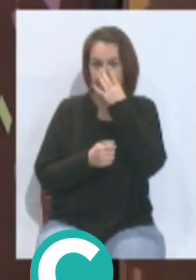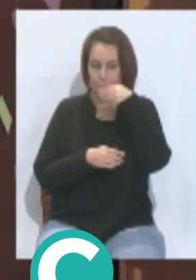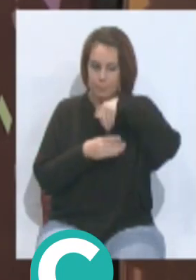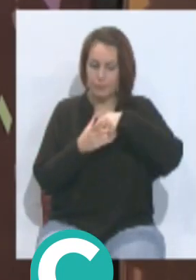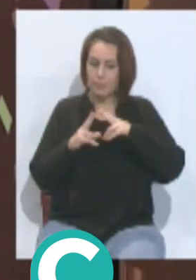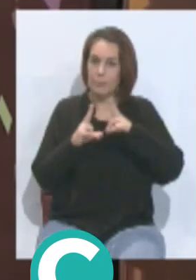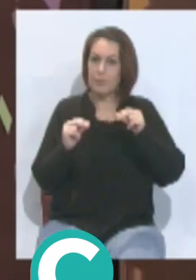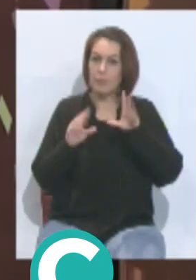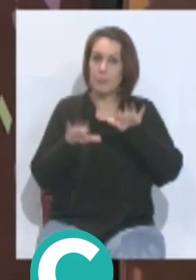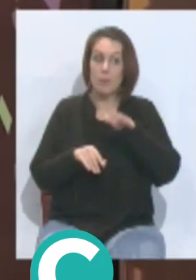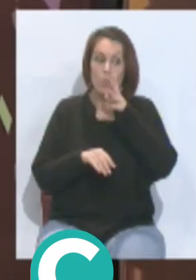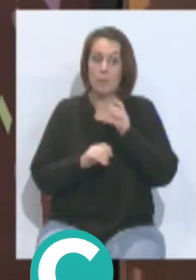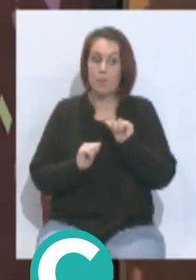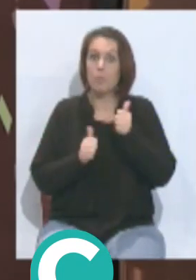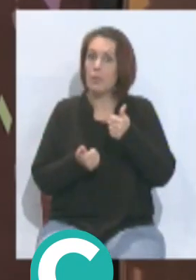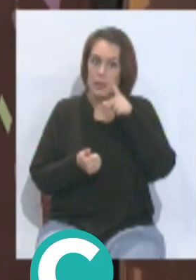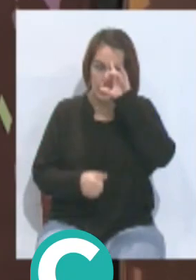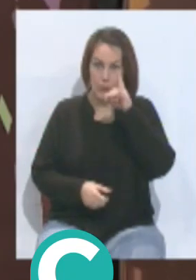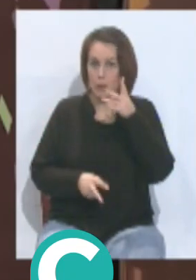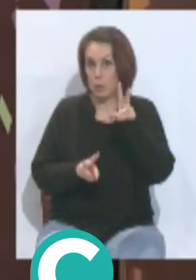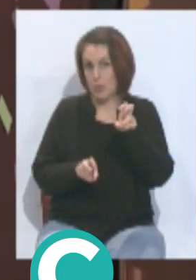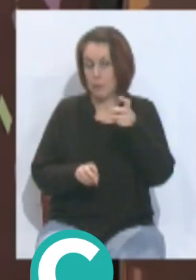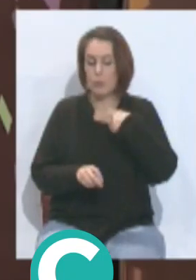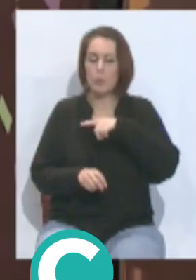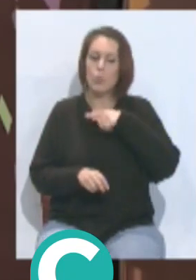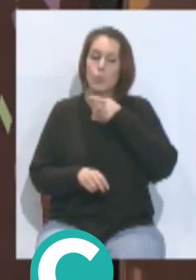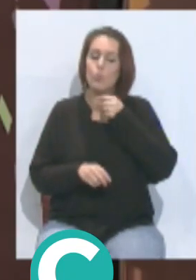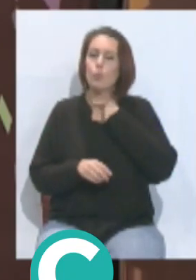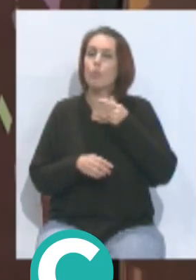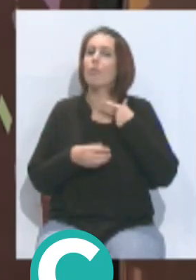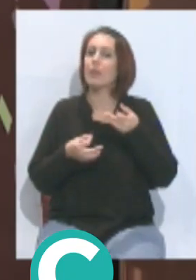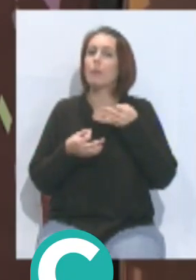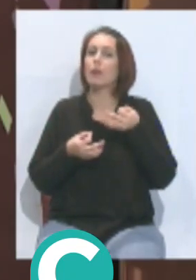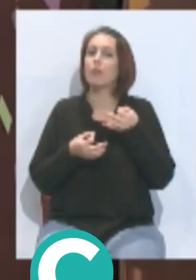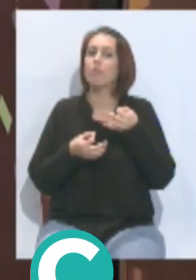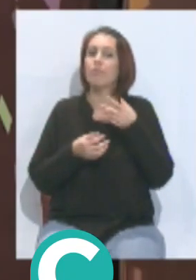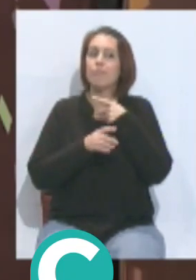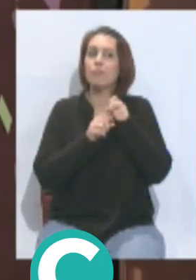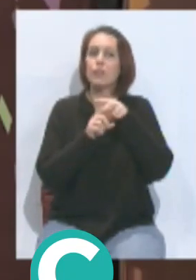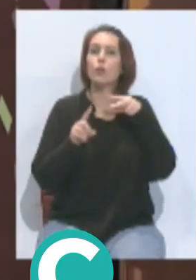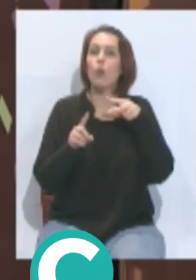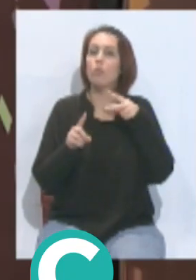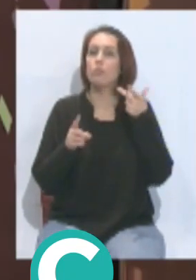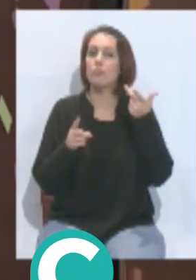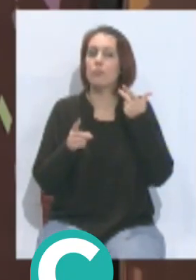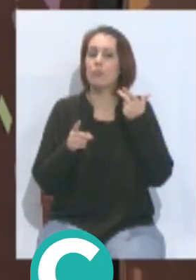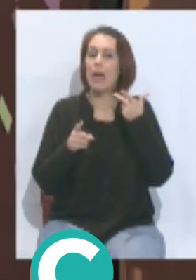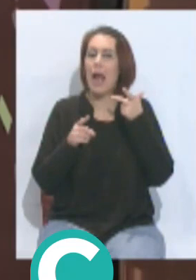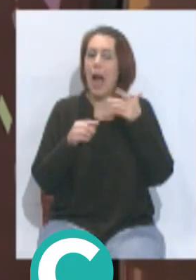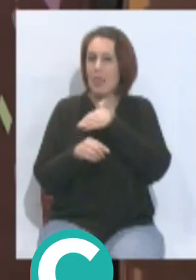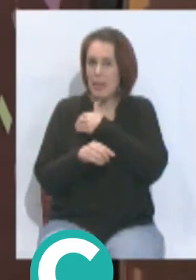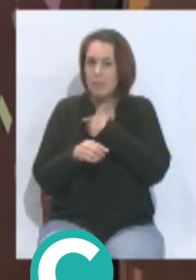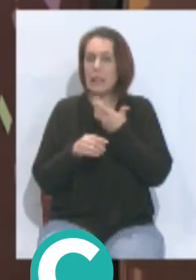de Cádiz, porque pone en marcha una nueva iniciativa y nos gusta siempre ofrecer esa visión académica